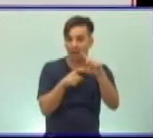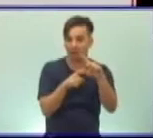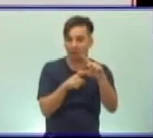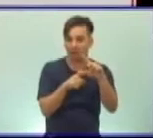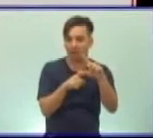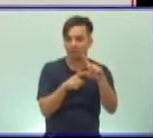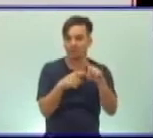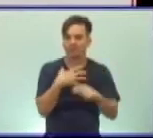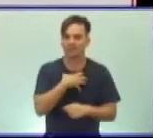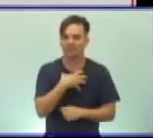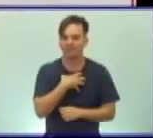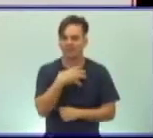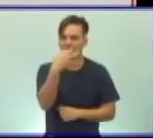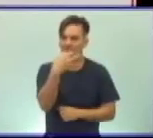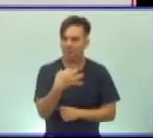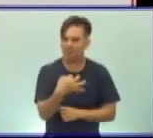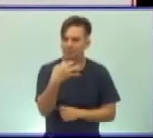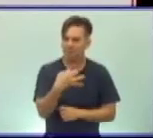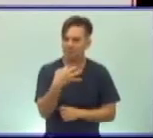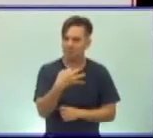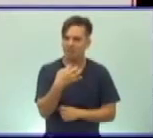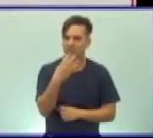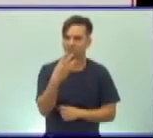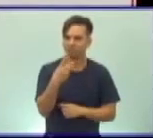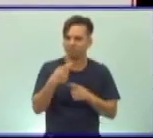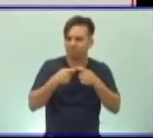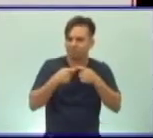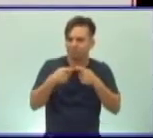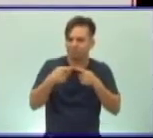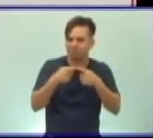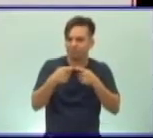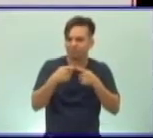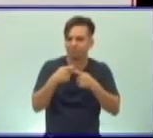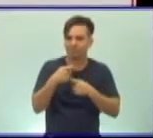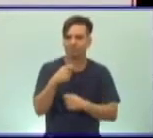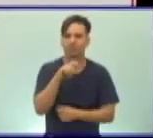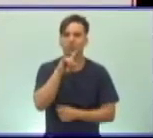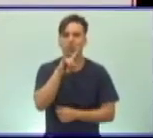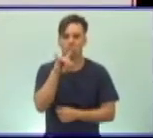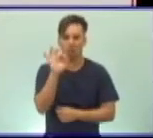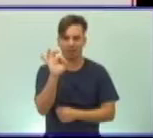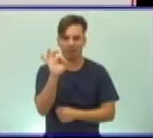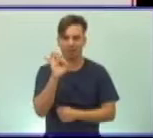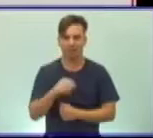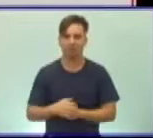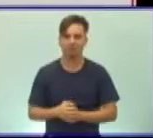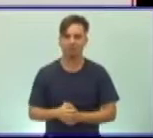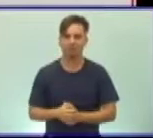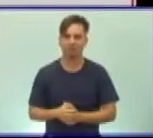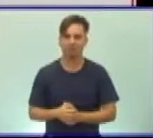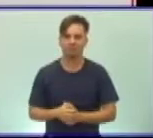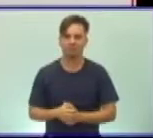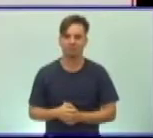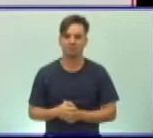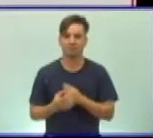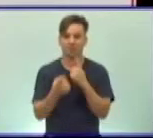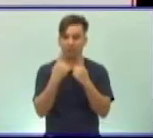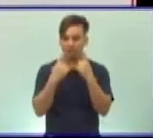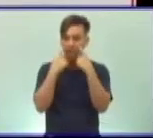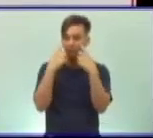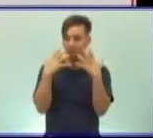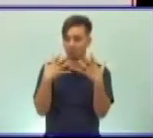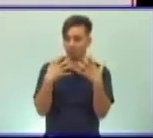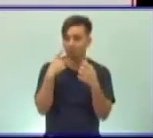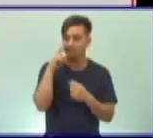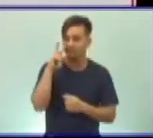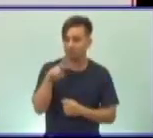que tienen la misma amplitud. En este caso, 90 grados. Pero hay un detalle. Fíjense